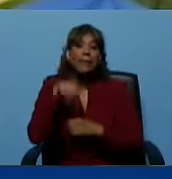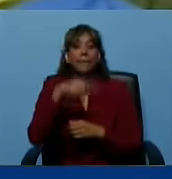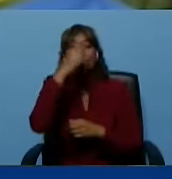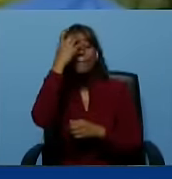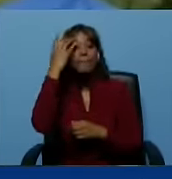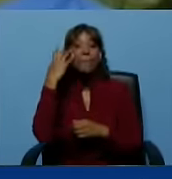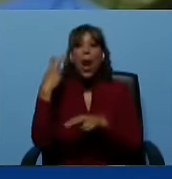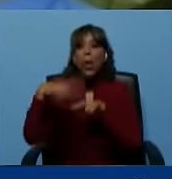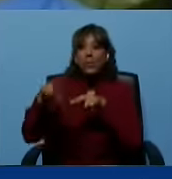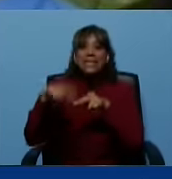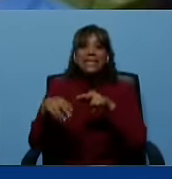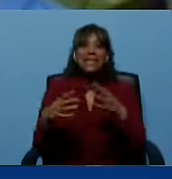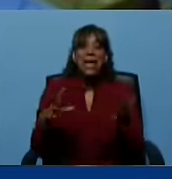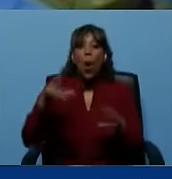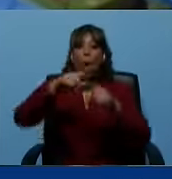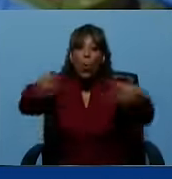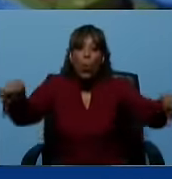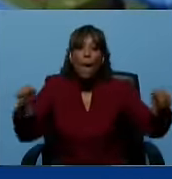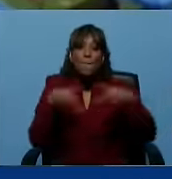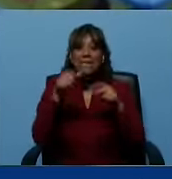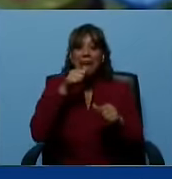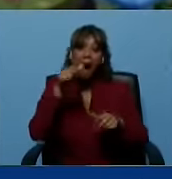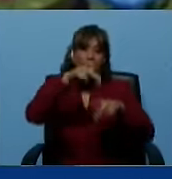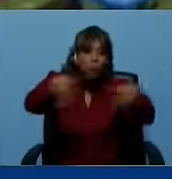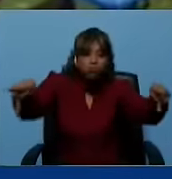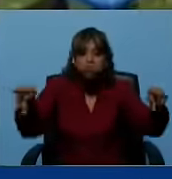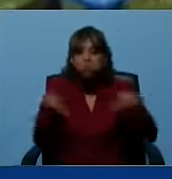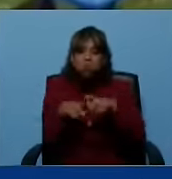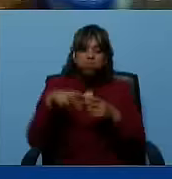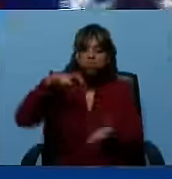para con nuestros niños, el chapuzón comunitario, el